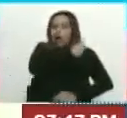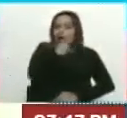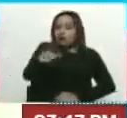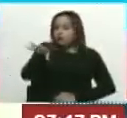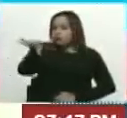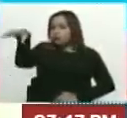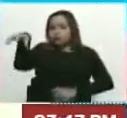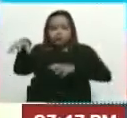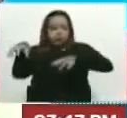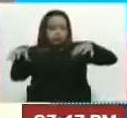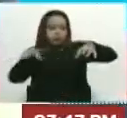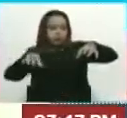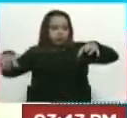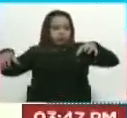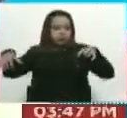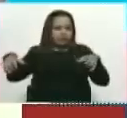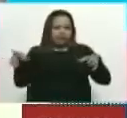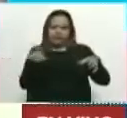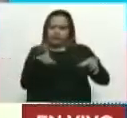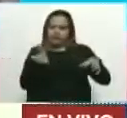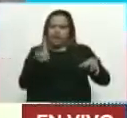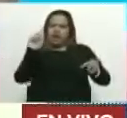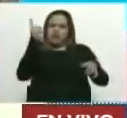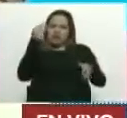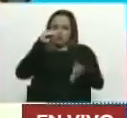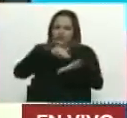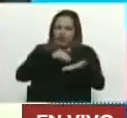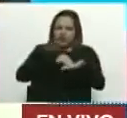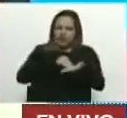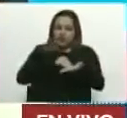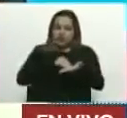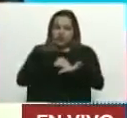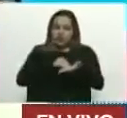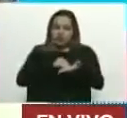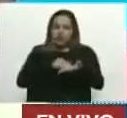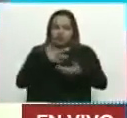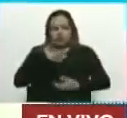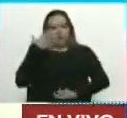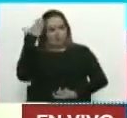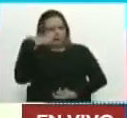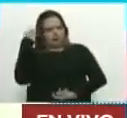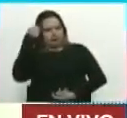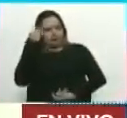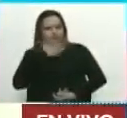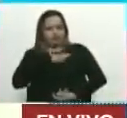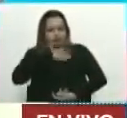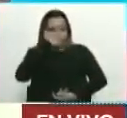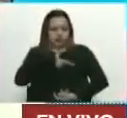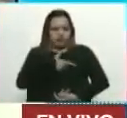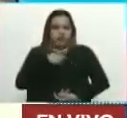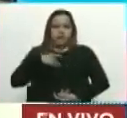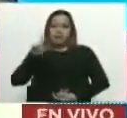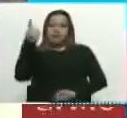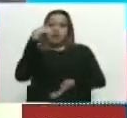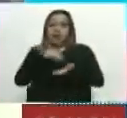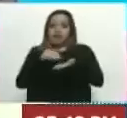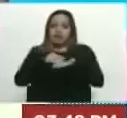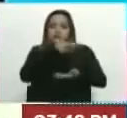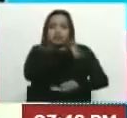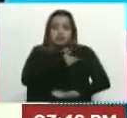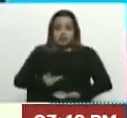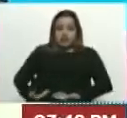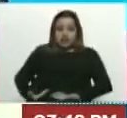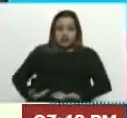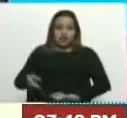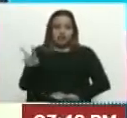lado. Y era la primera vez, así lo considero yo, era la primera vez que un jefe de Estado,